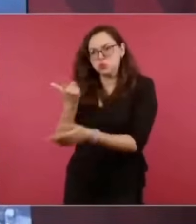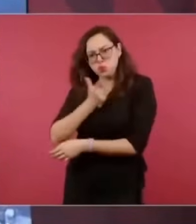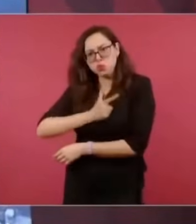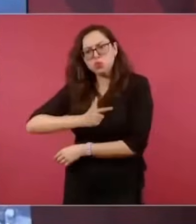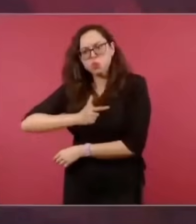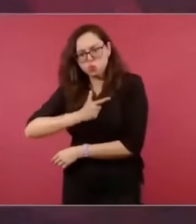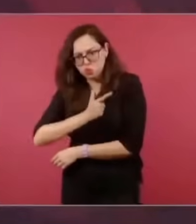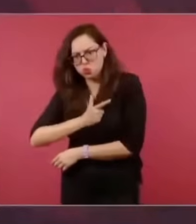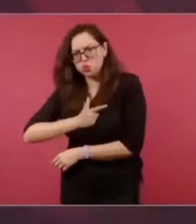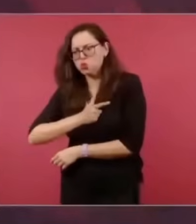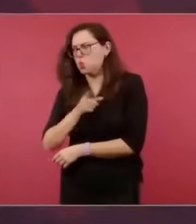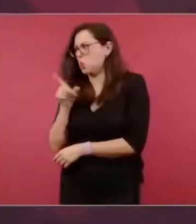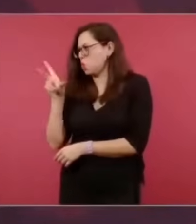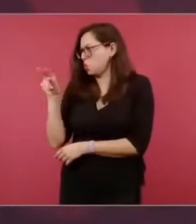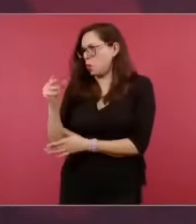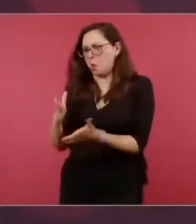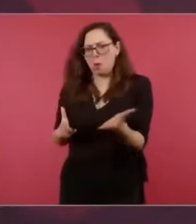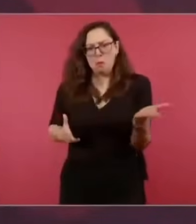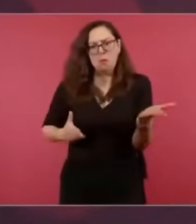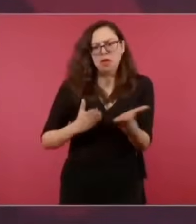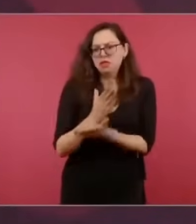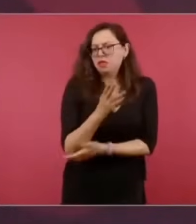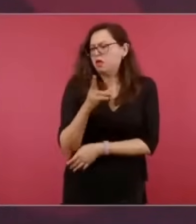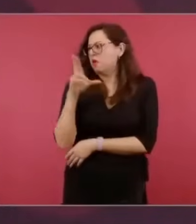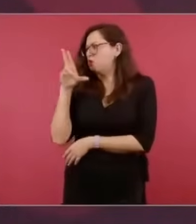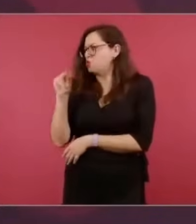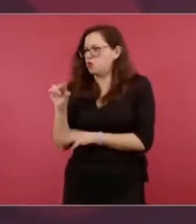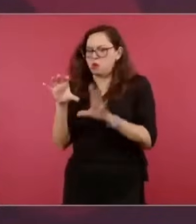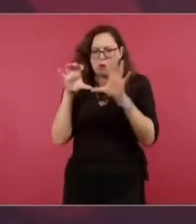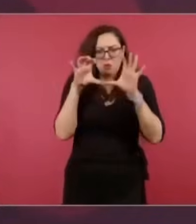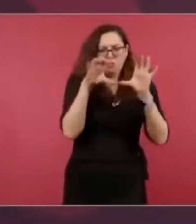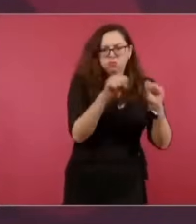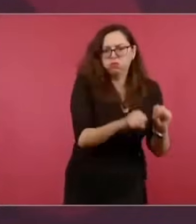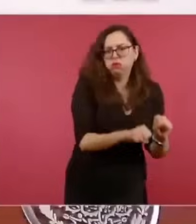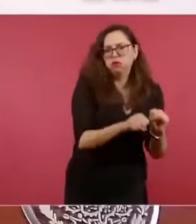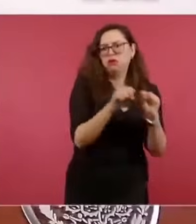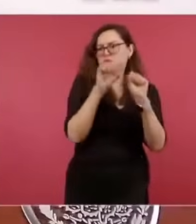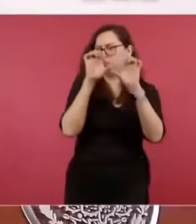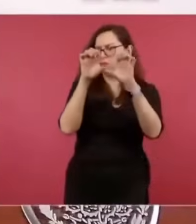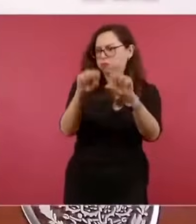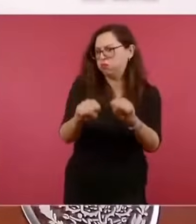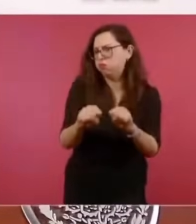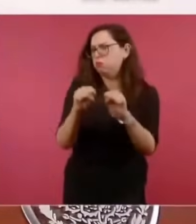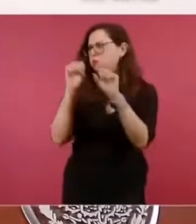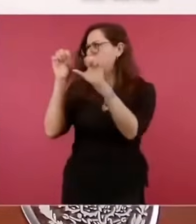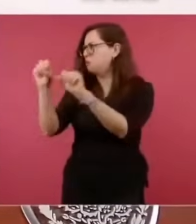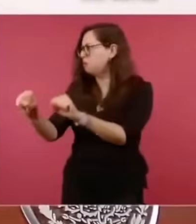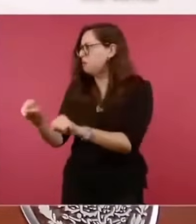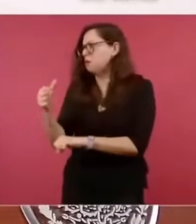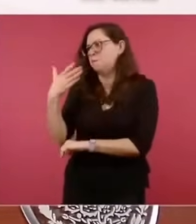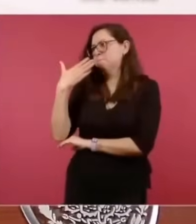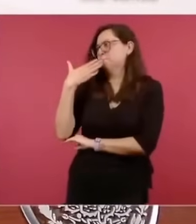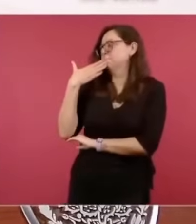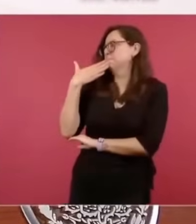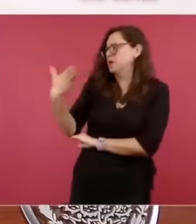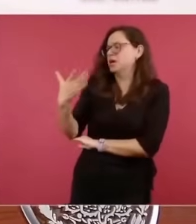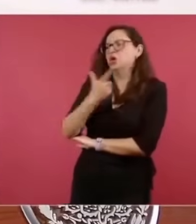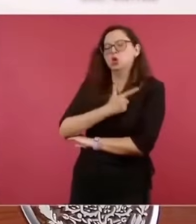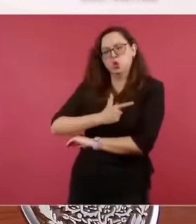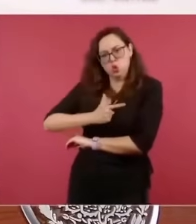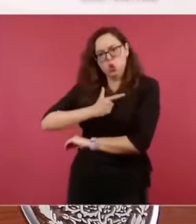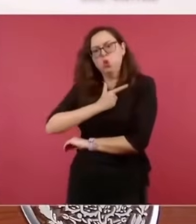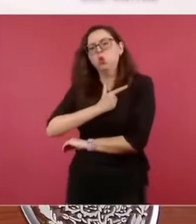de no buscar ser colonizadores,